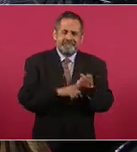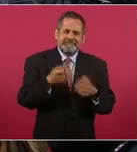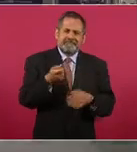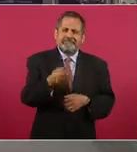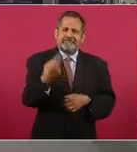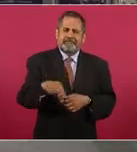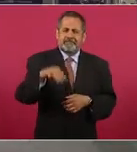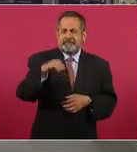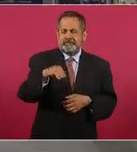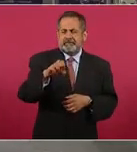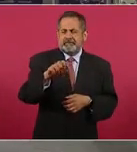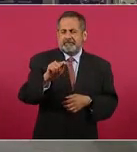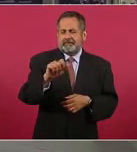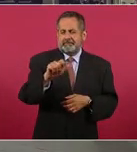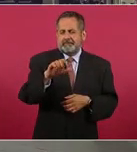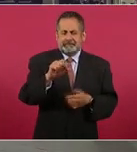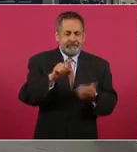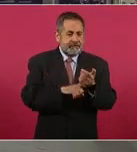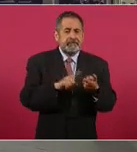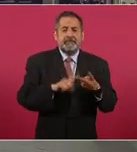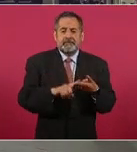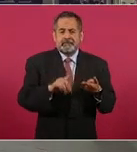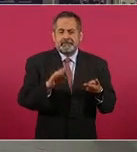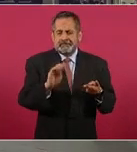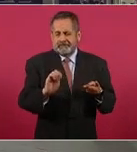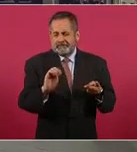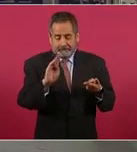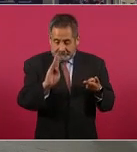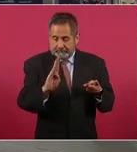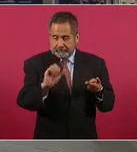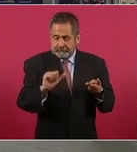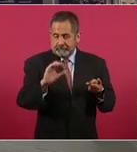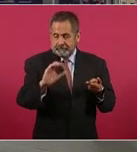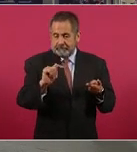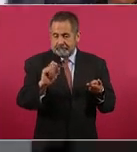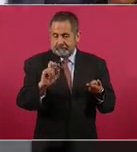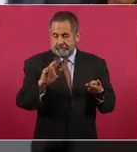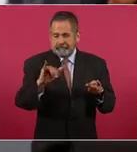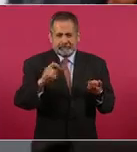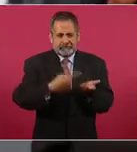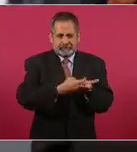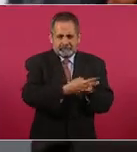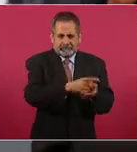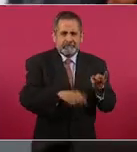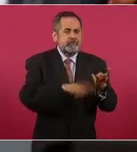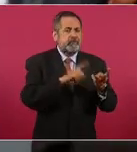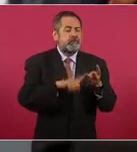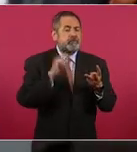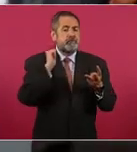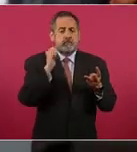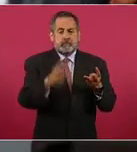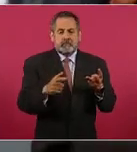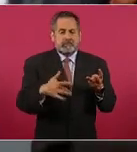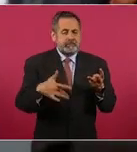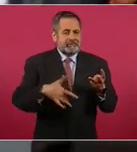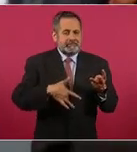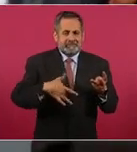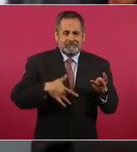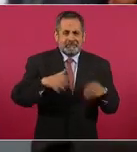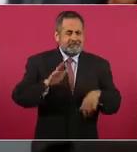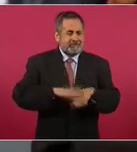salud, hay bacterias que pudieran también detonar en enfermedades